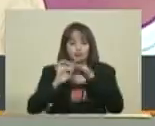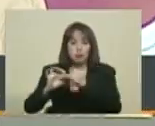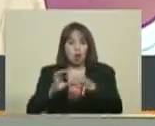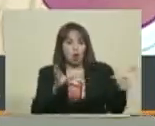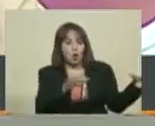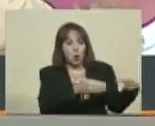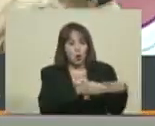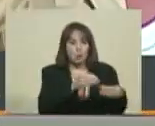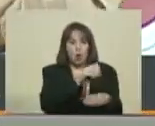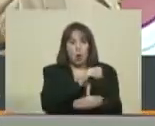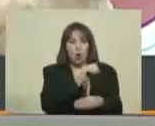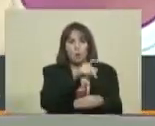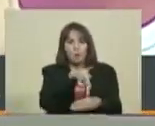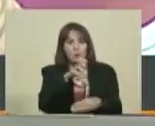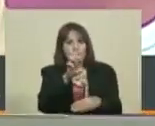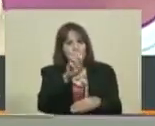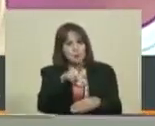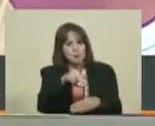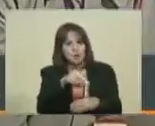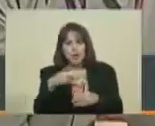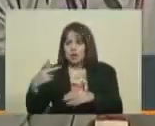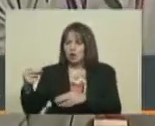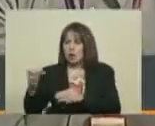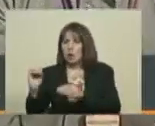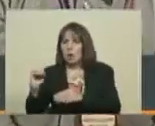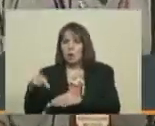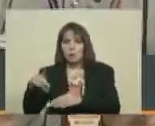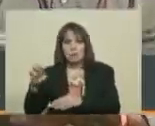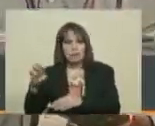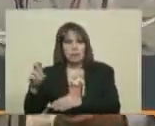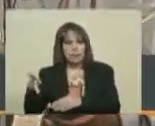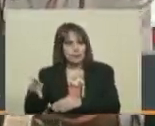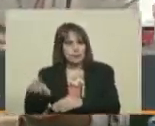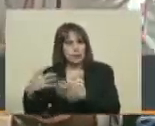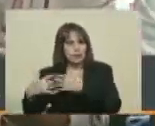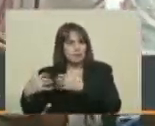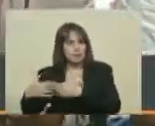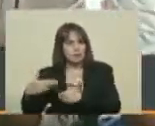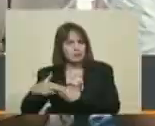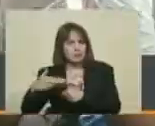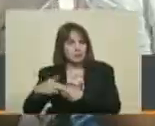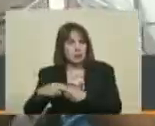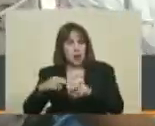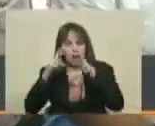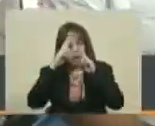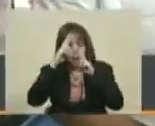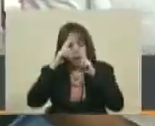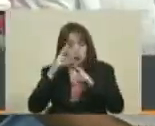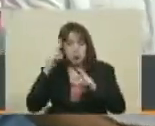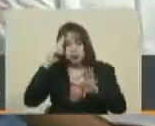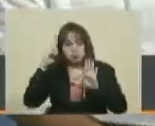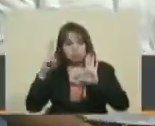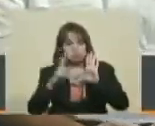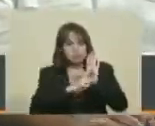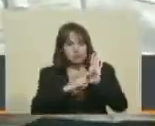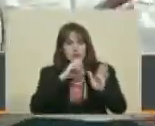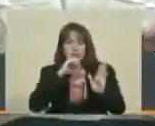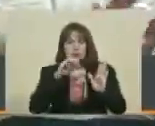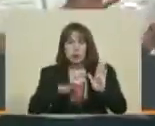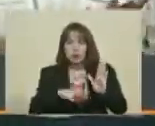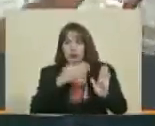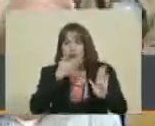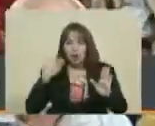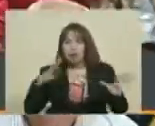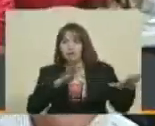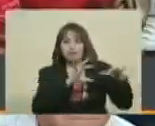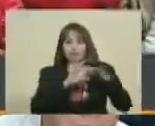los países OPEP y no OPEP. Nos dieron la razón política, estratégica e histórica.